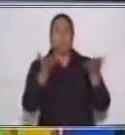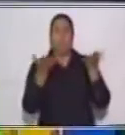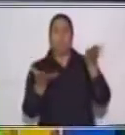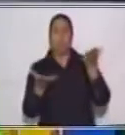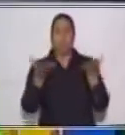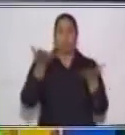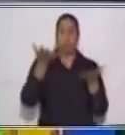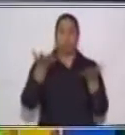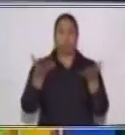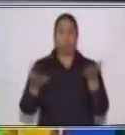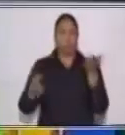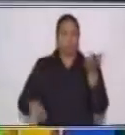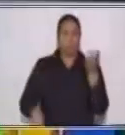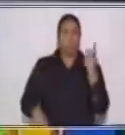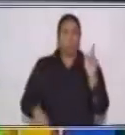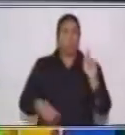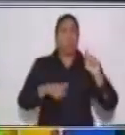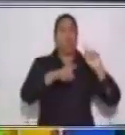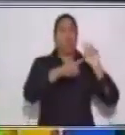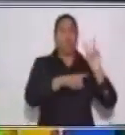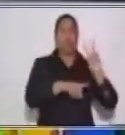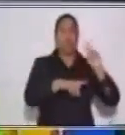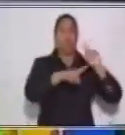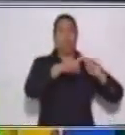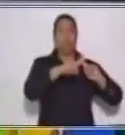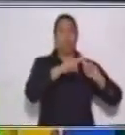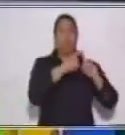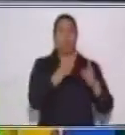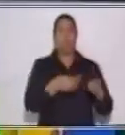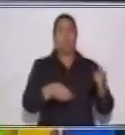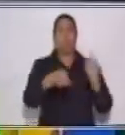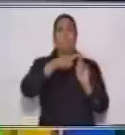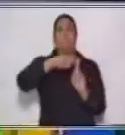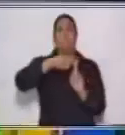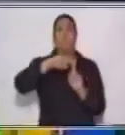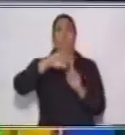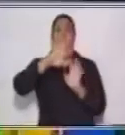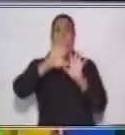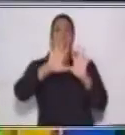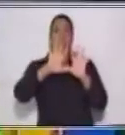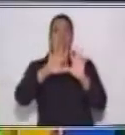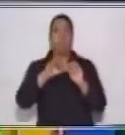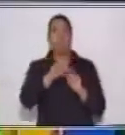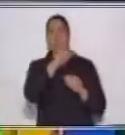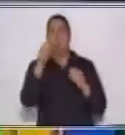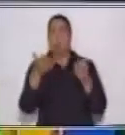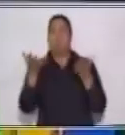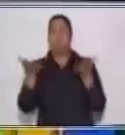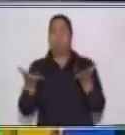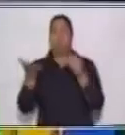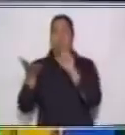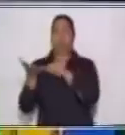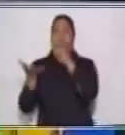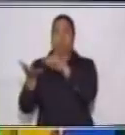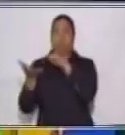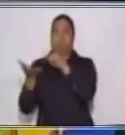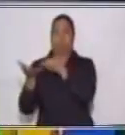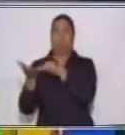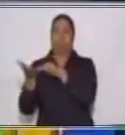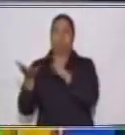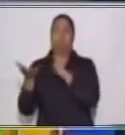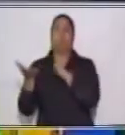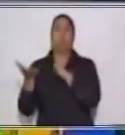2x más 10, y del otro lado de la balanza, en el miembro